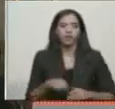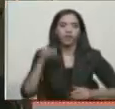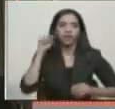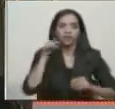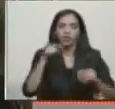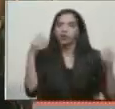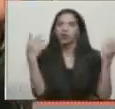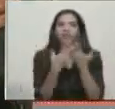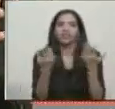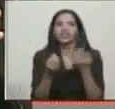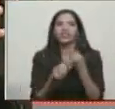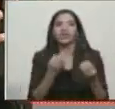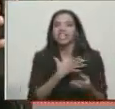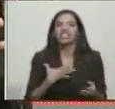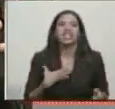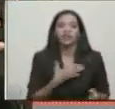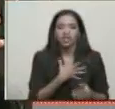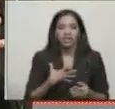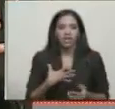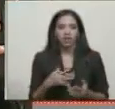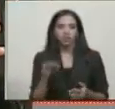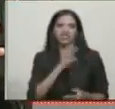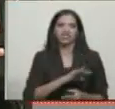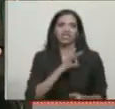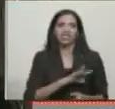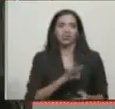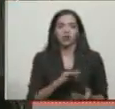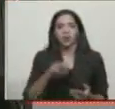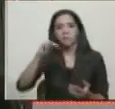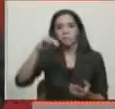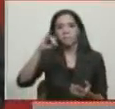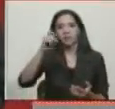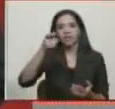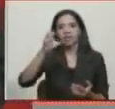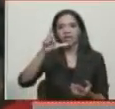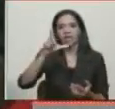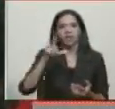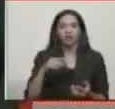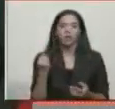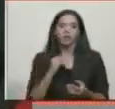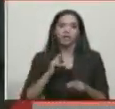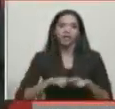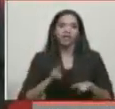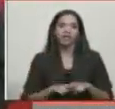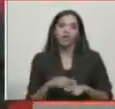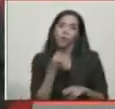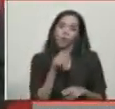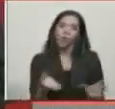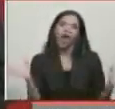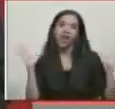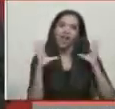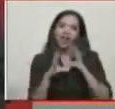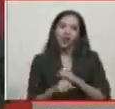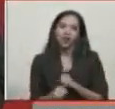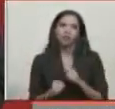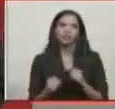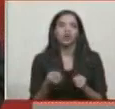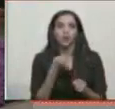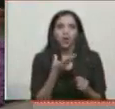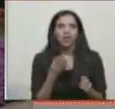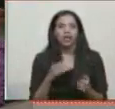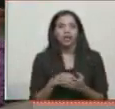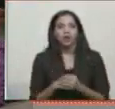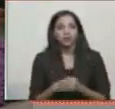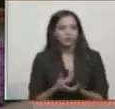quiera, como usted quiera la quiero, señor Miguel Enrique Otero. Alias, ¿cómo estás, negra? ¿Cómo le va? Buenas noches, Pedro, buenas noches, Ricardo,